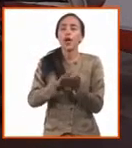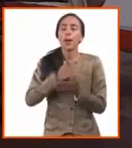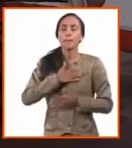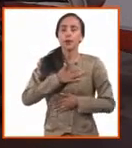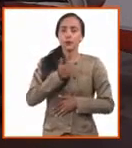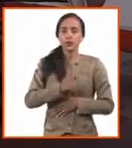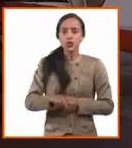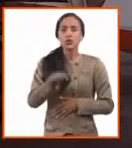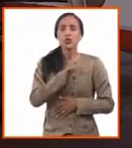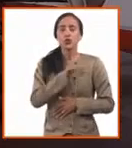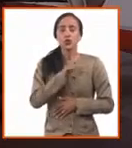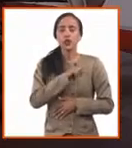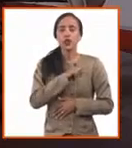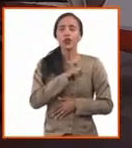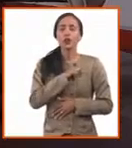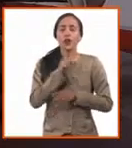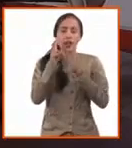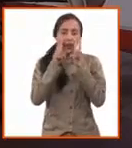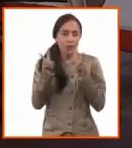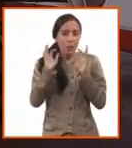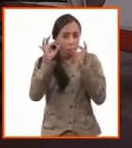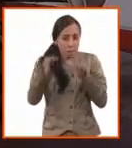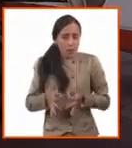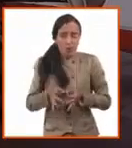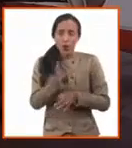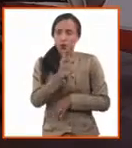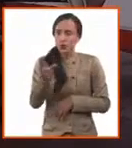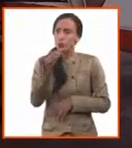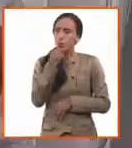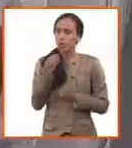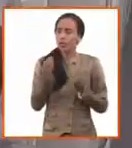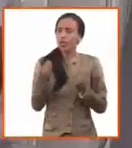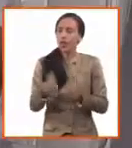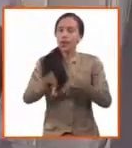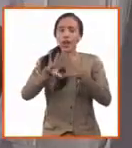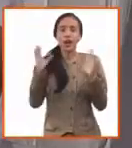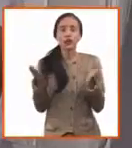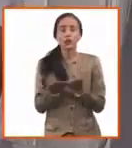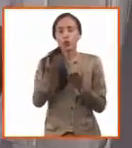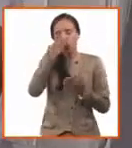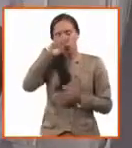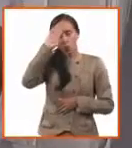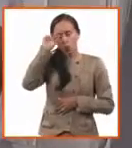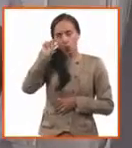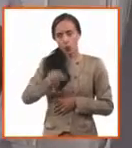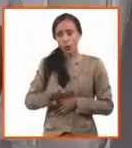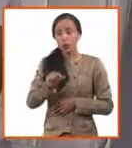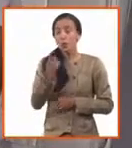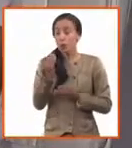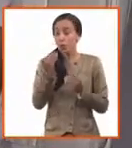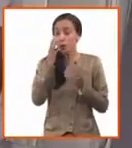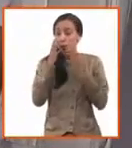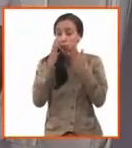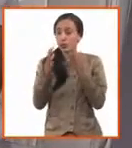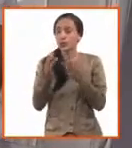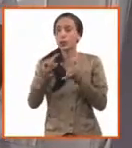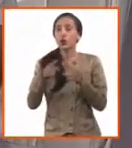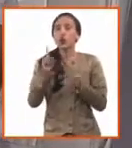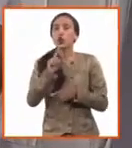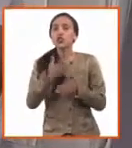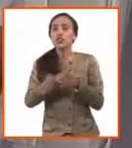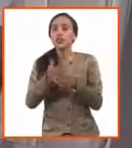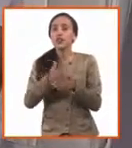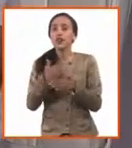la revolución es capaz de darle a todos los cubanos y entonces aquí es importante porque es decir que no es que el dirigente a